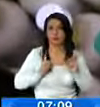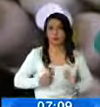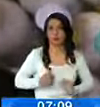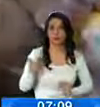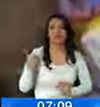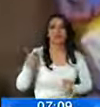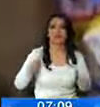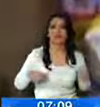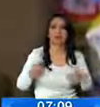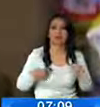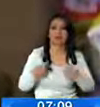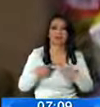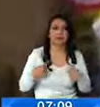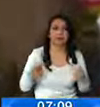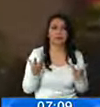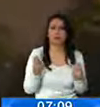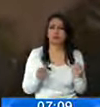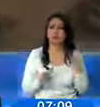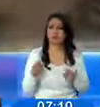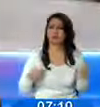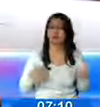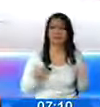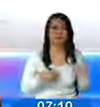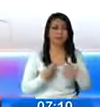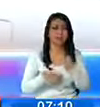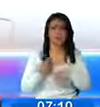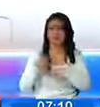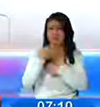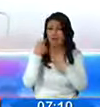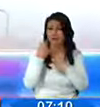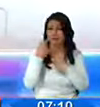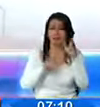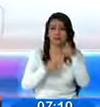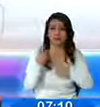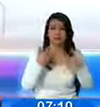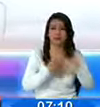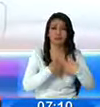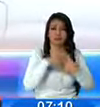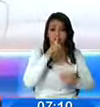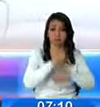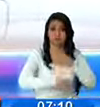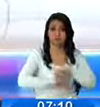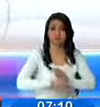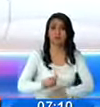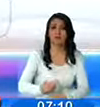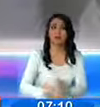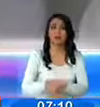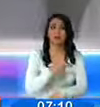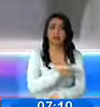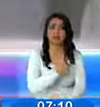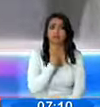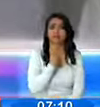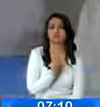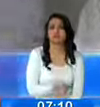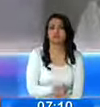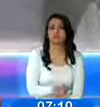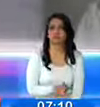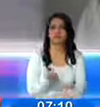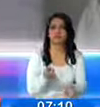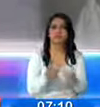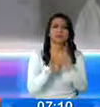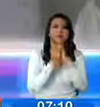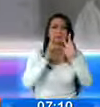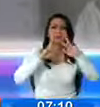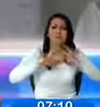sentirse afectado por el sinnúmero de personas que en los últimos días fabrican este tipo de licor y lo venden sin reparo alguno. Una investigación completa